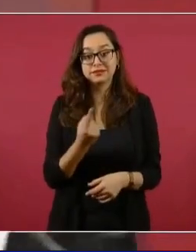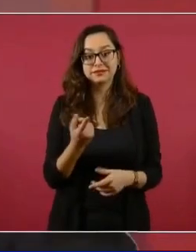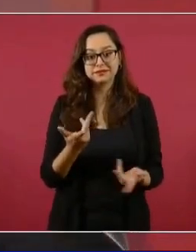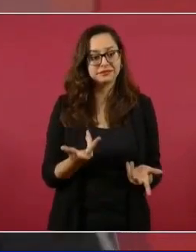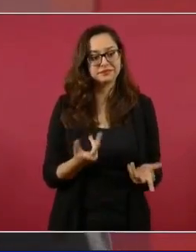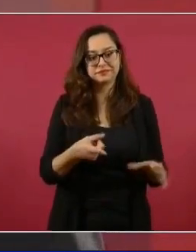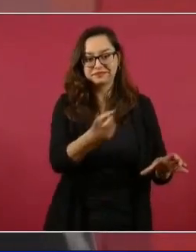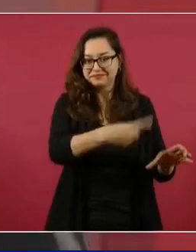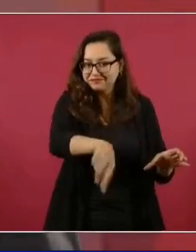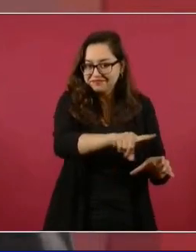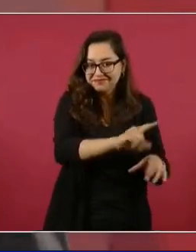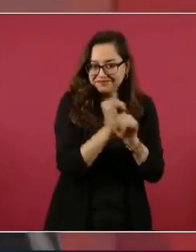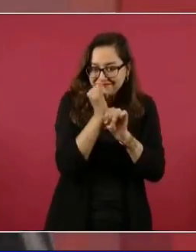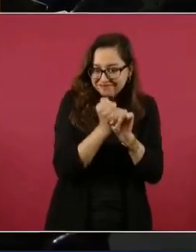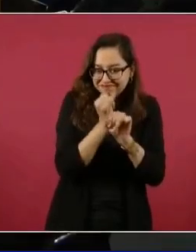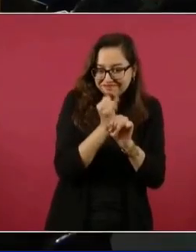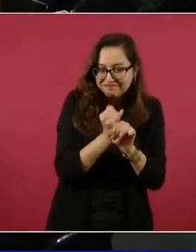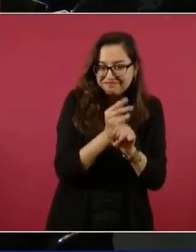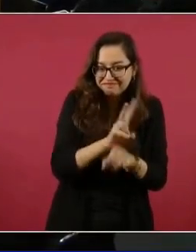y